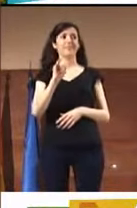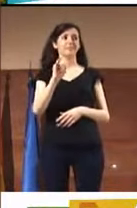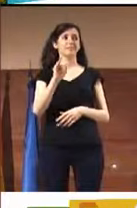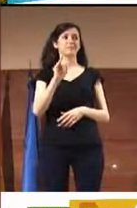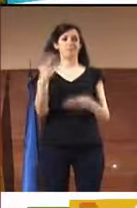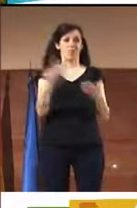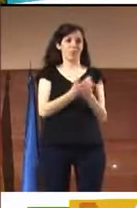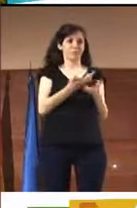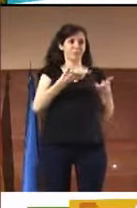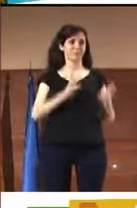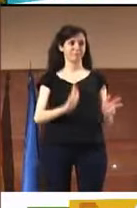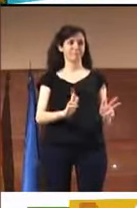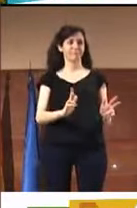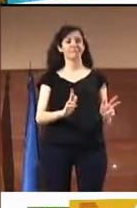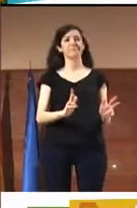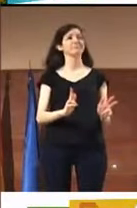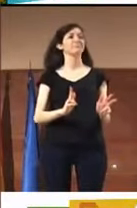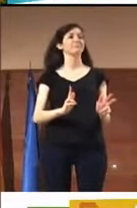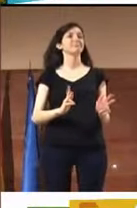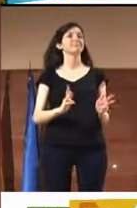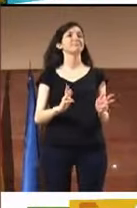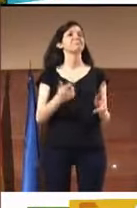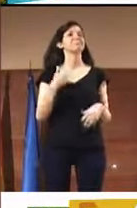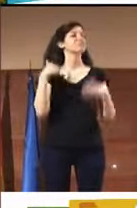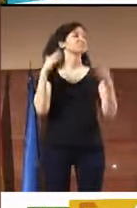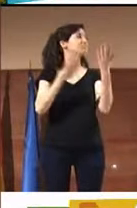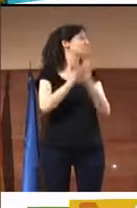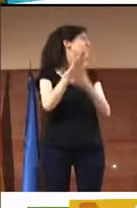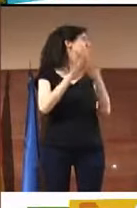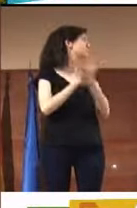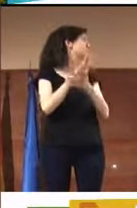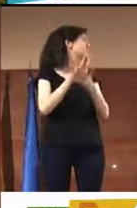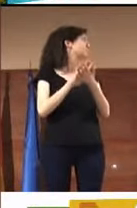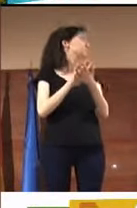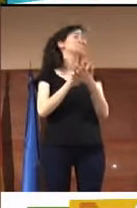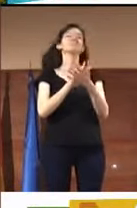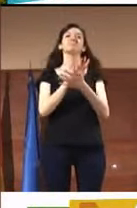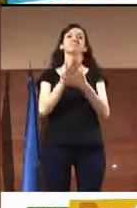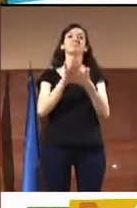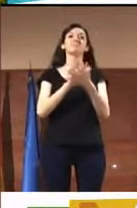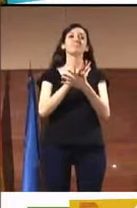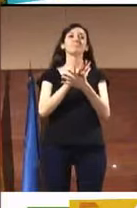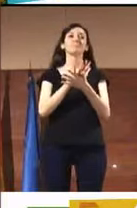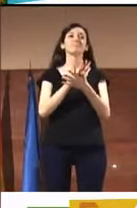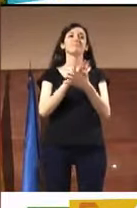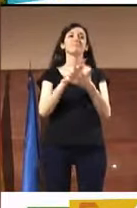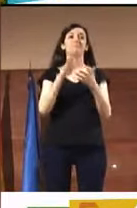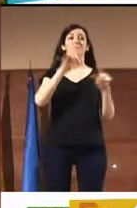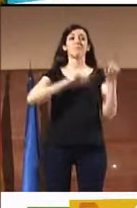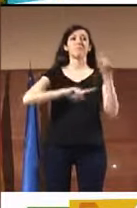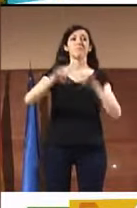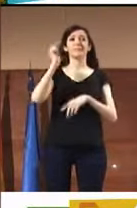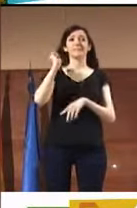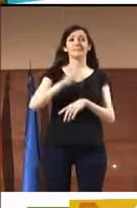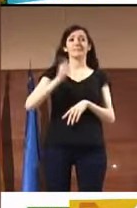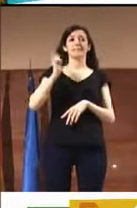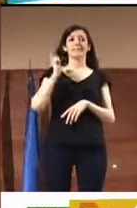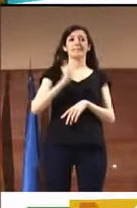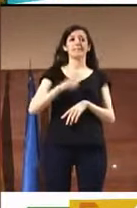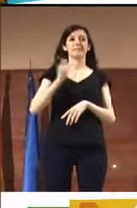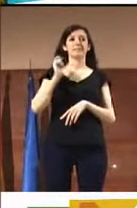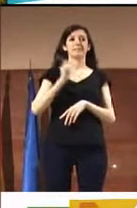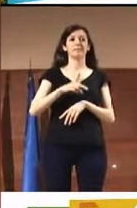todos estamos sentados. Y voy a hablaros de las patologías que principalmente se nos presentan